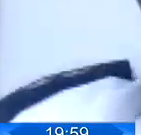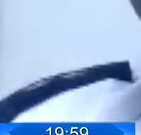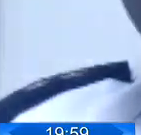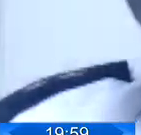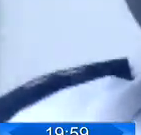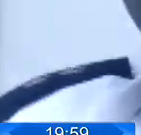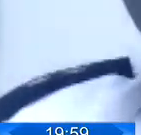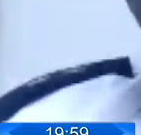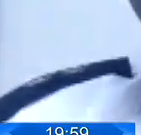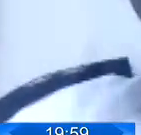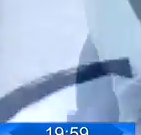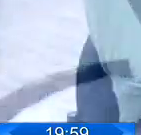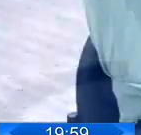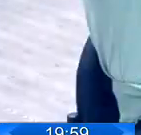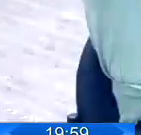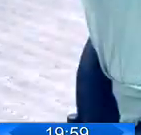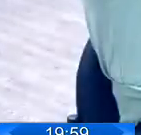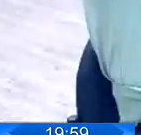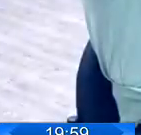poder volver a vivir.